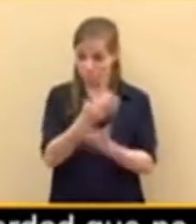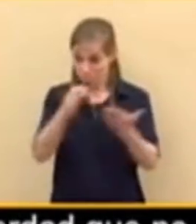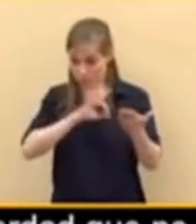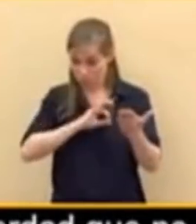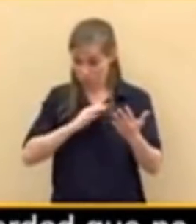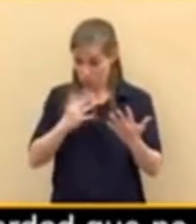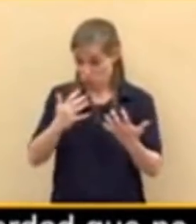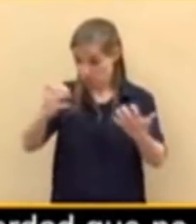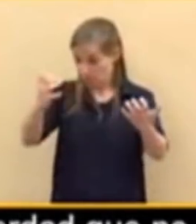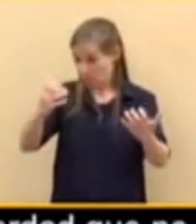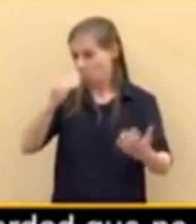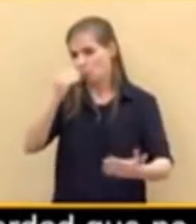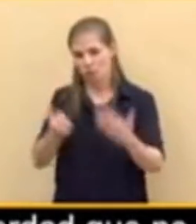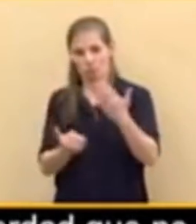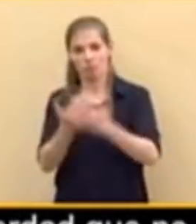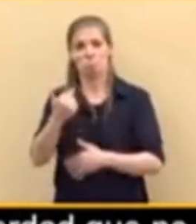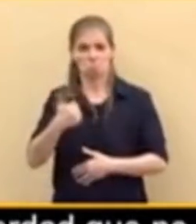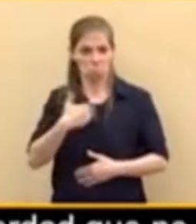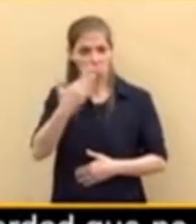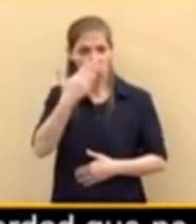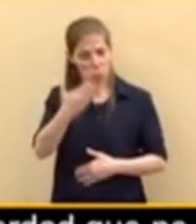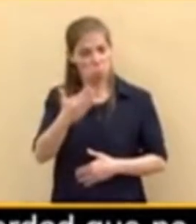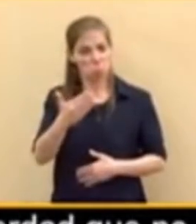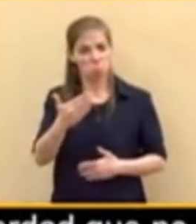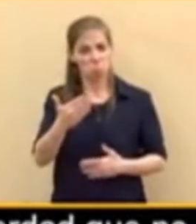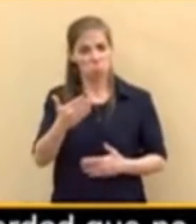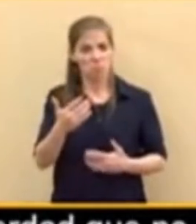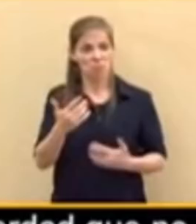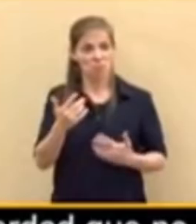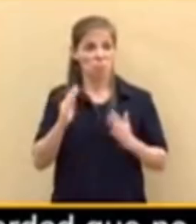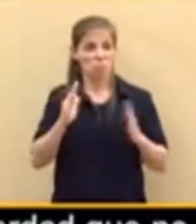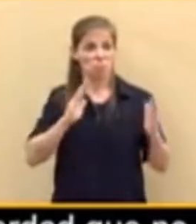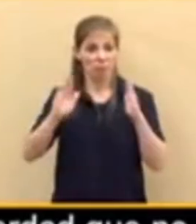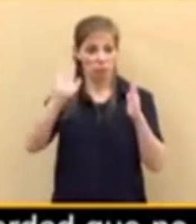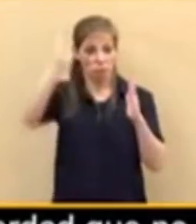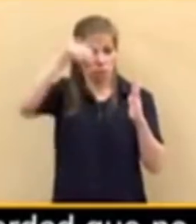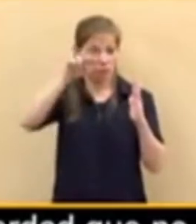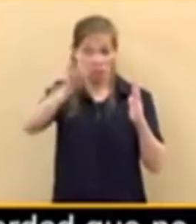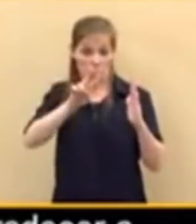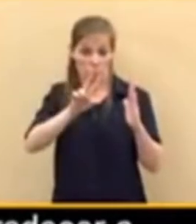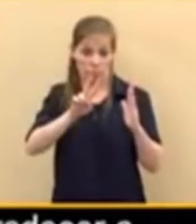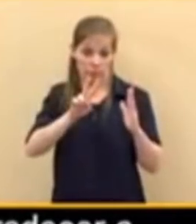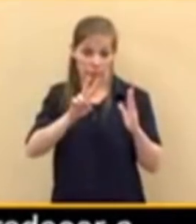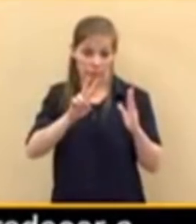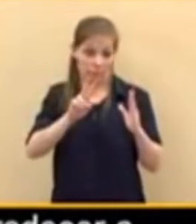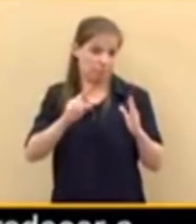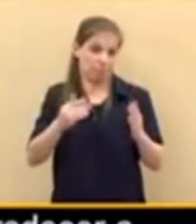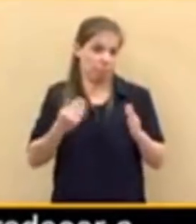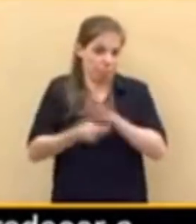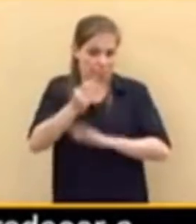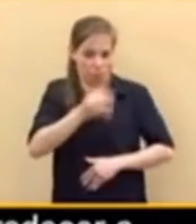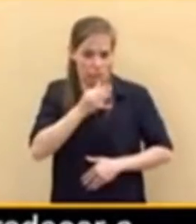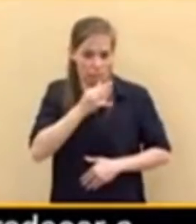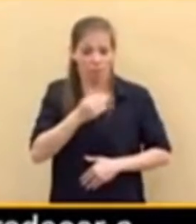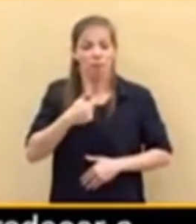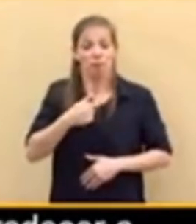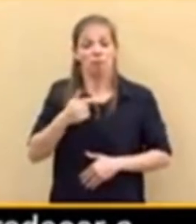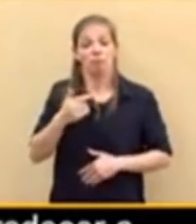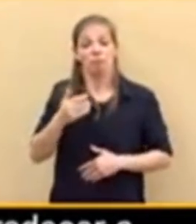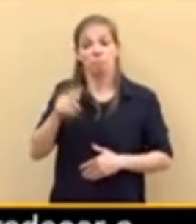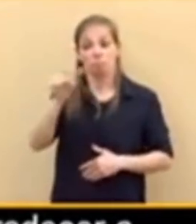aquellas personas que hicieron posible la transición y que a través de una monarquía parlamentaria me han permitido, con el voto lógicamente de mis